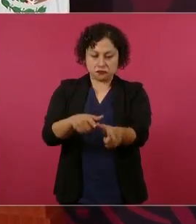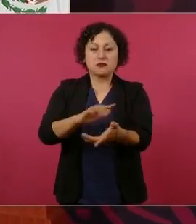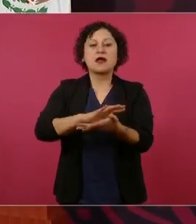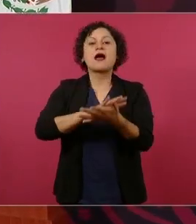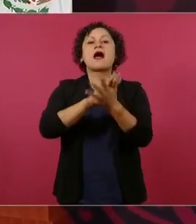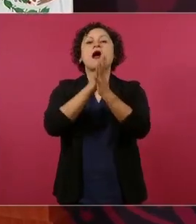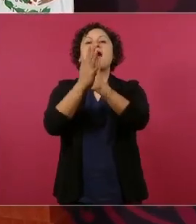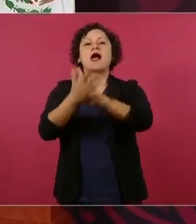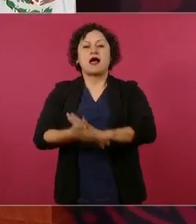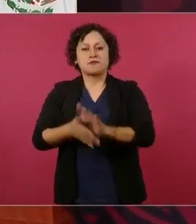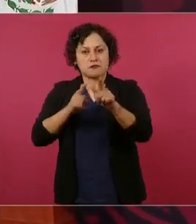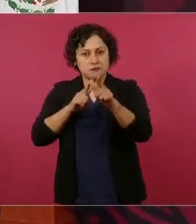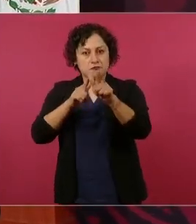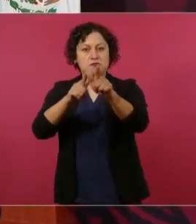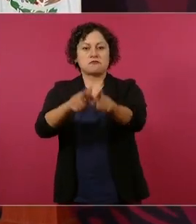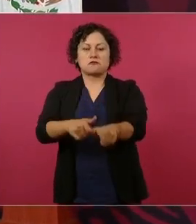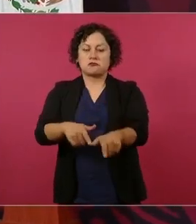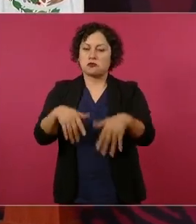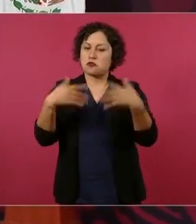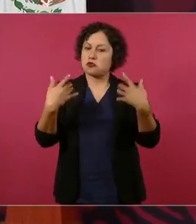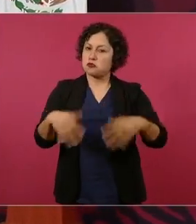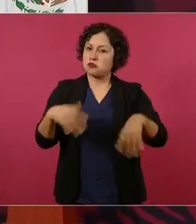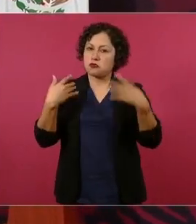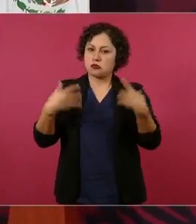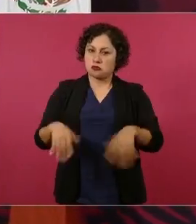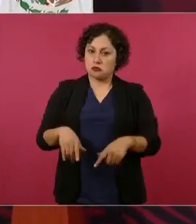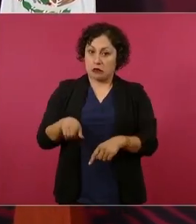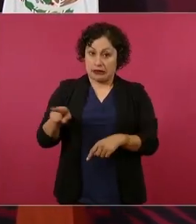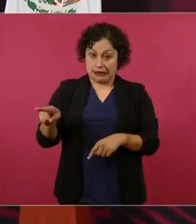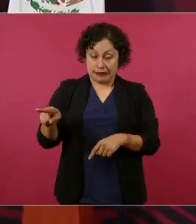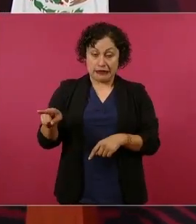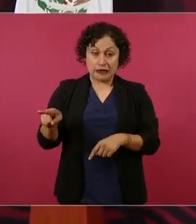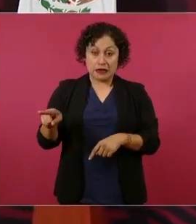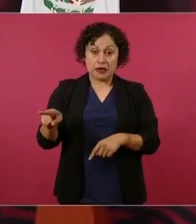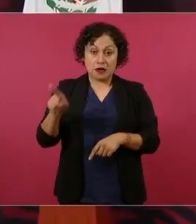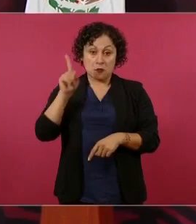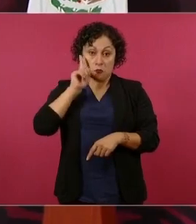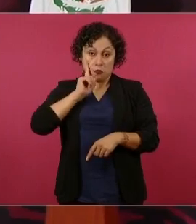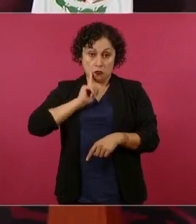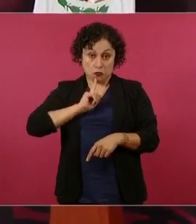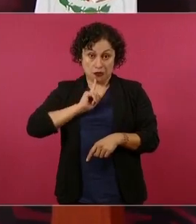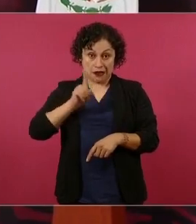Son muy buenos todos, todos los que nombró,